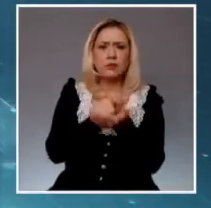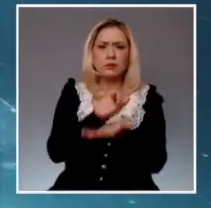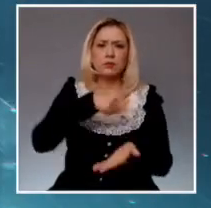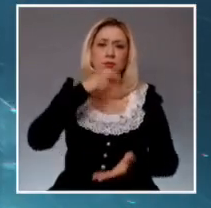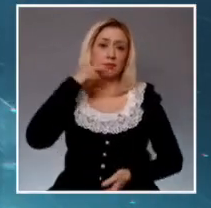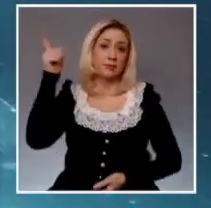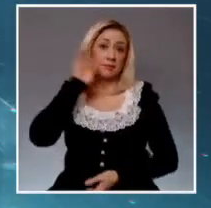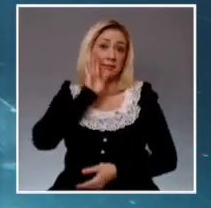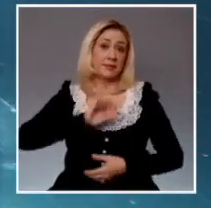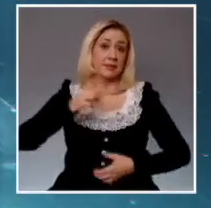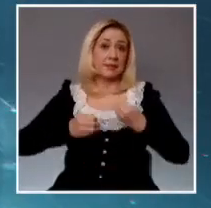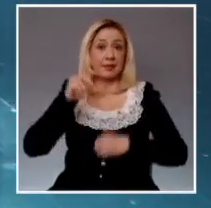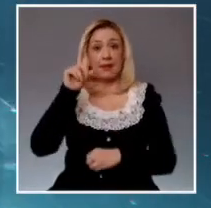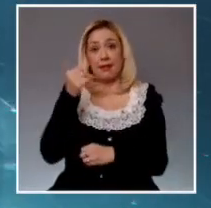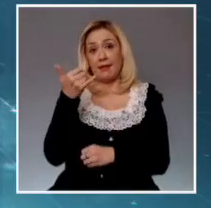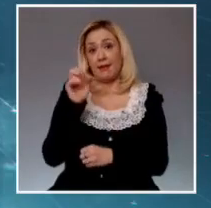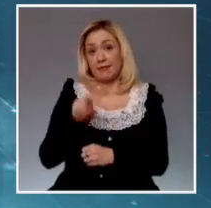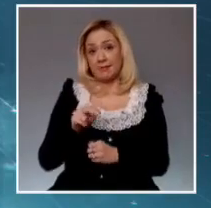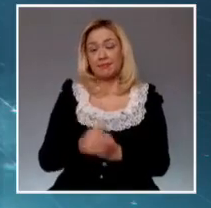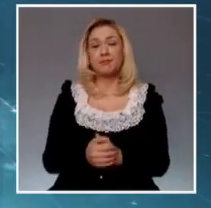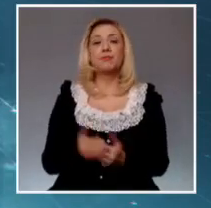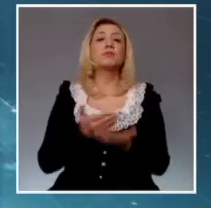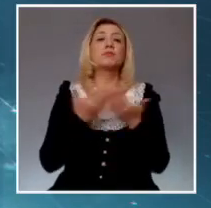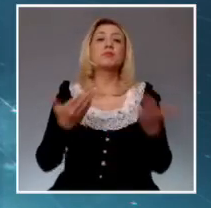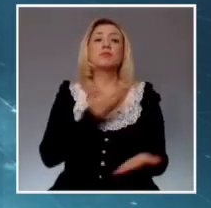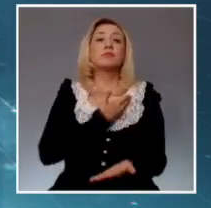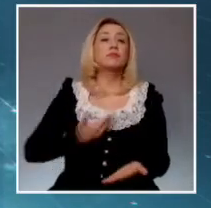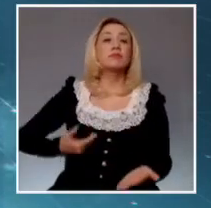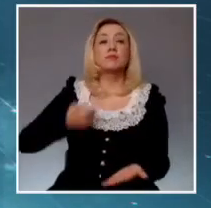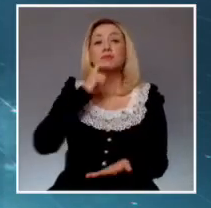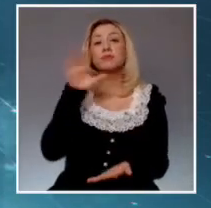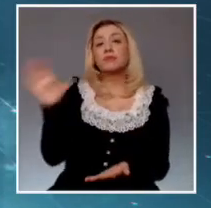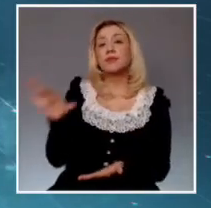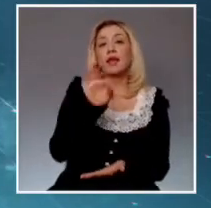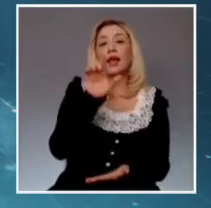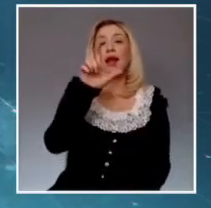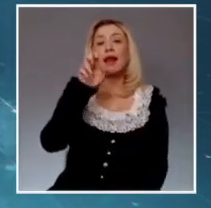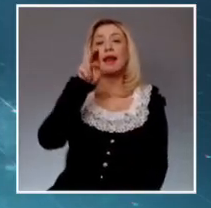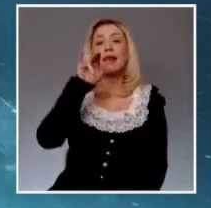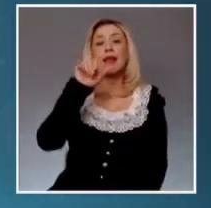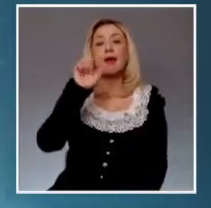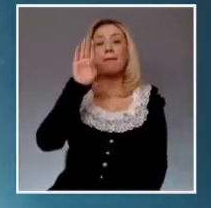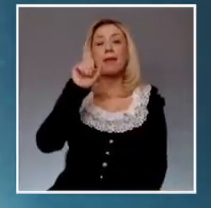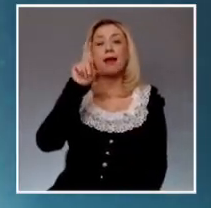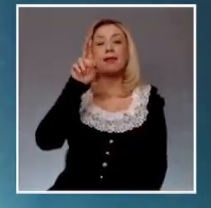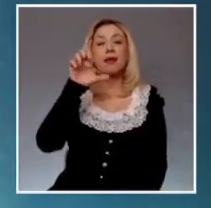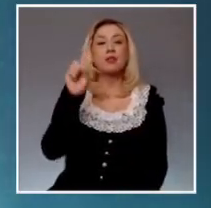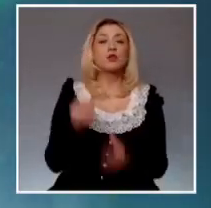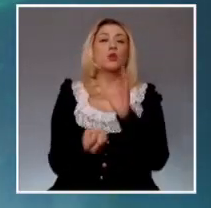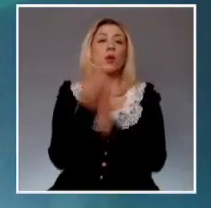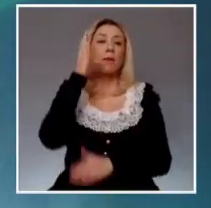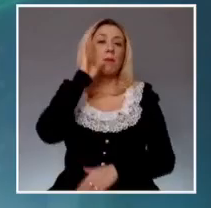Designa el presidente de la República a Lenia Batres como ministra de la Suprema Corte.